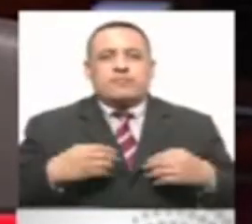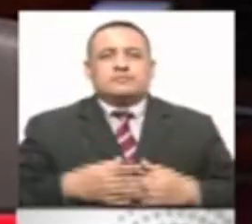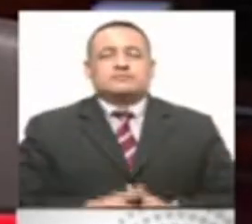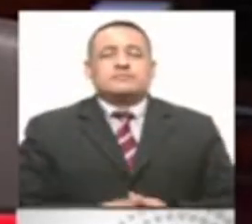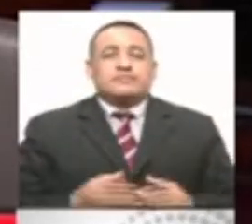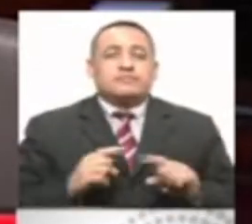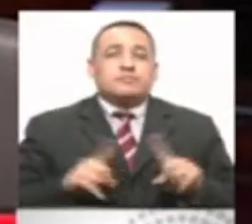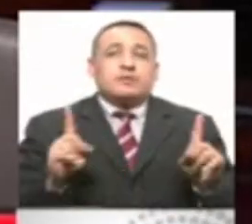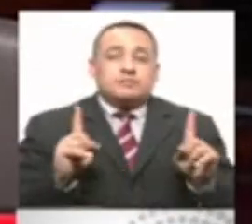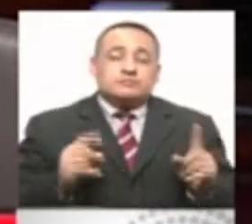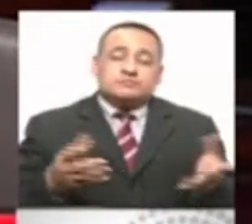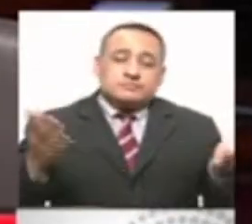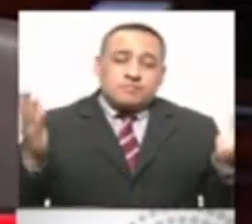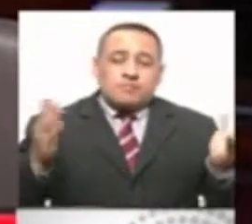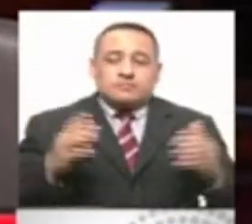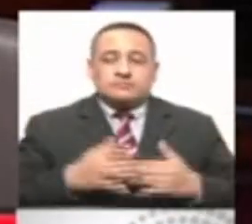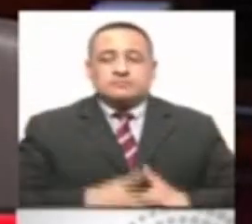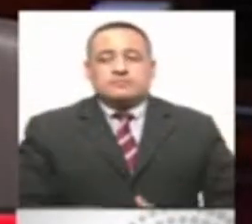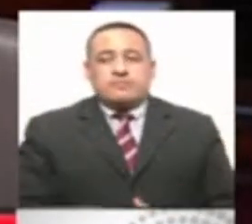Pero bueno,